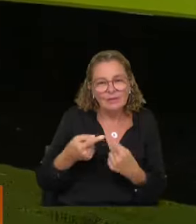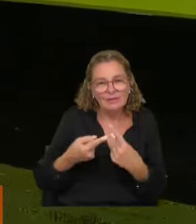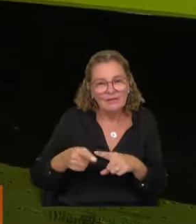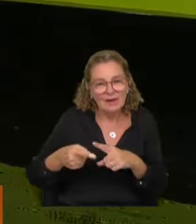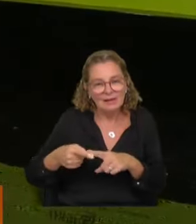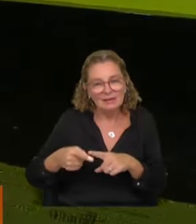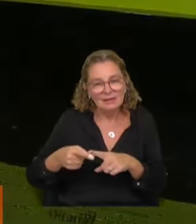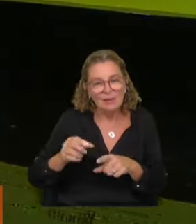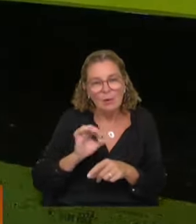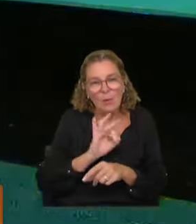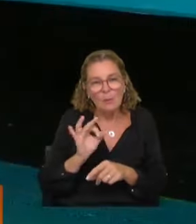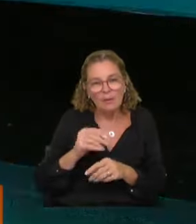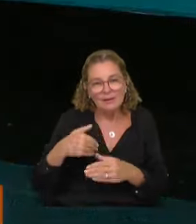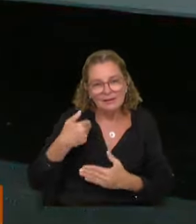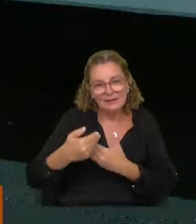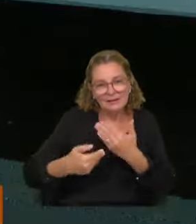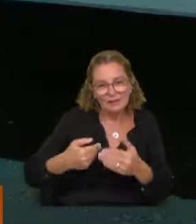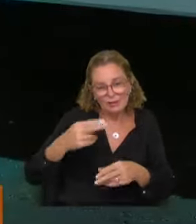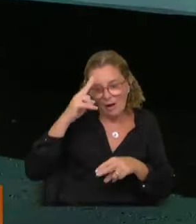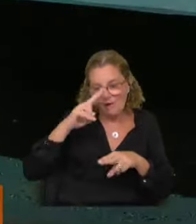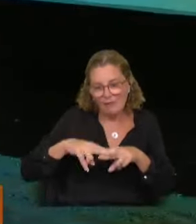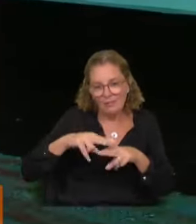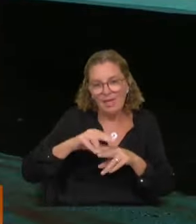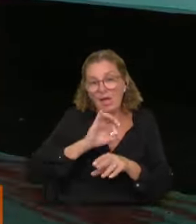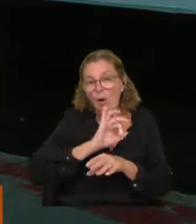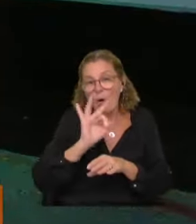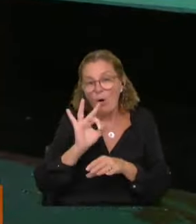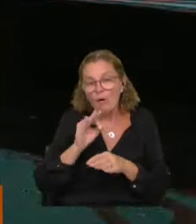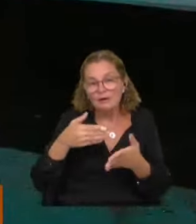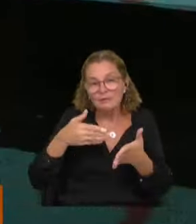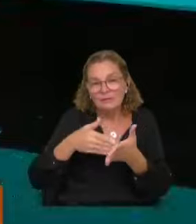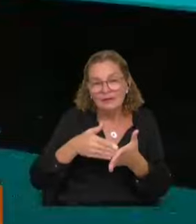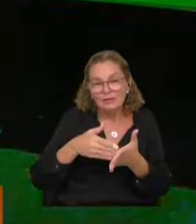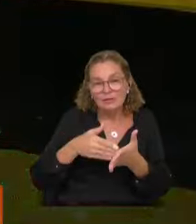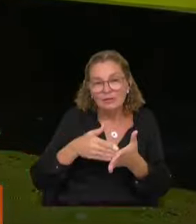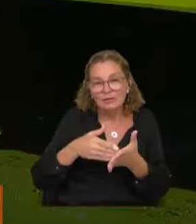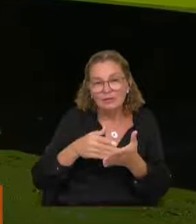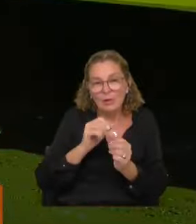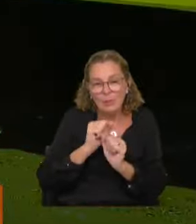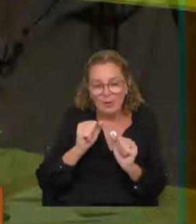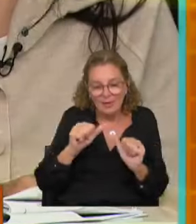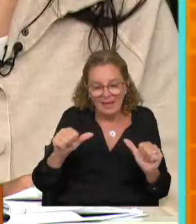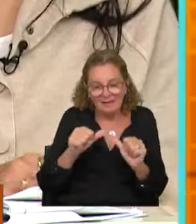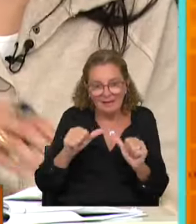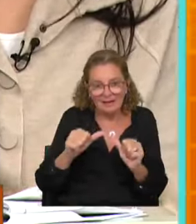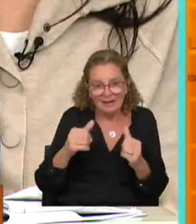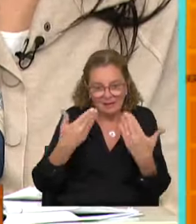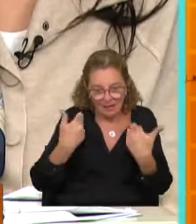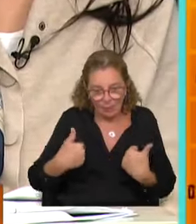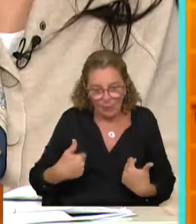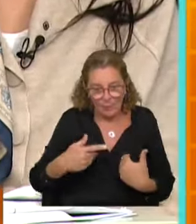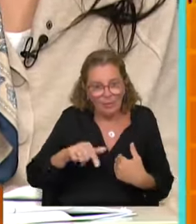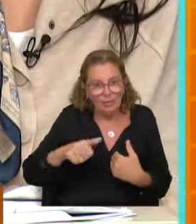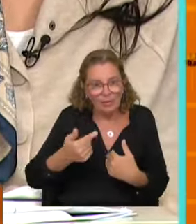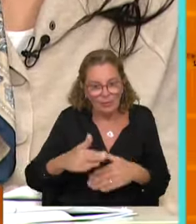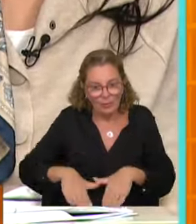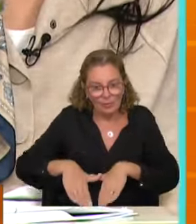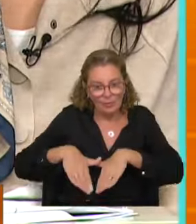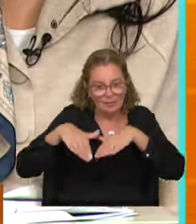tiene o poder desarrollar enfermedades o limitaciones en sus habilidades cognitivas y conductuales por eso nosotros siempre